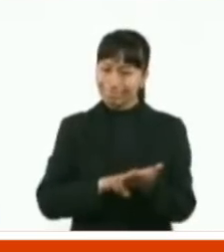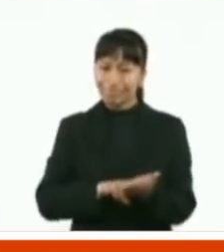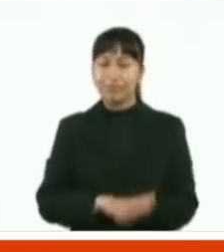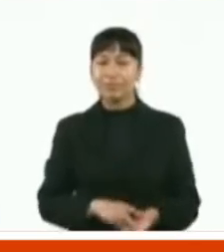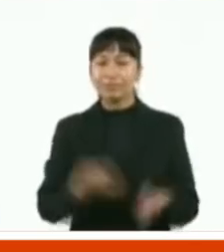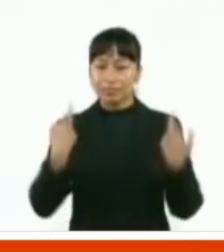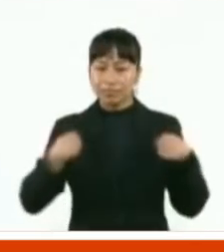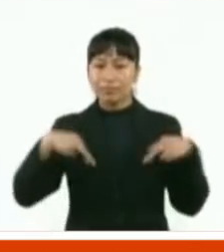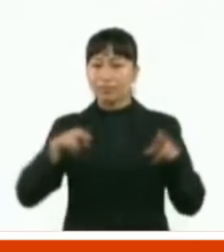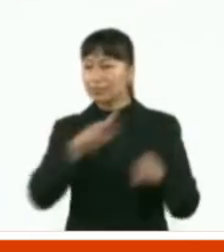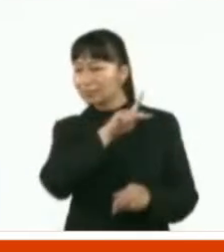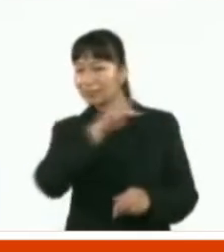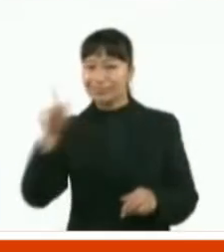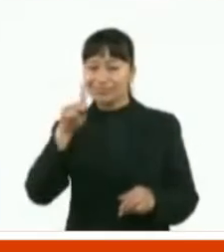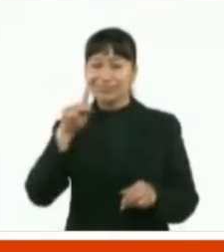nos representa a todas?